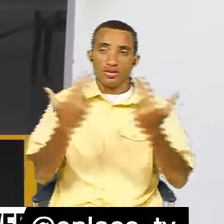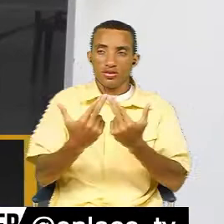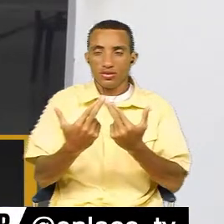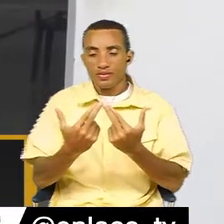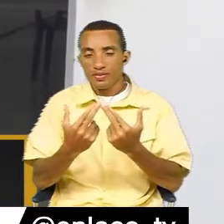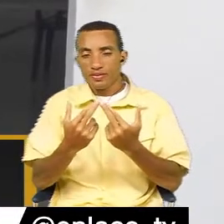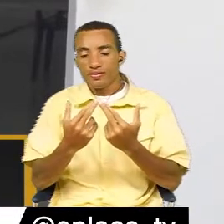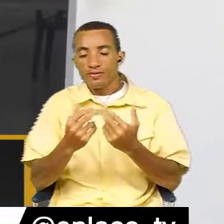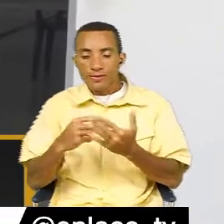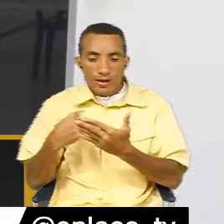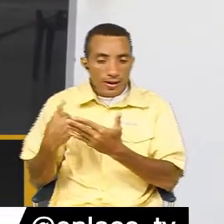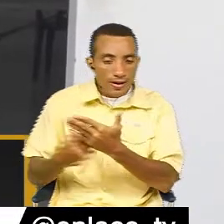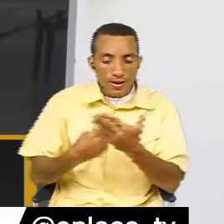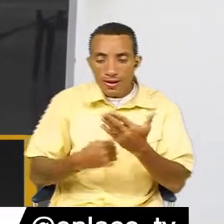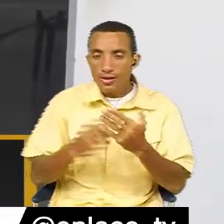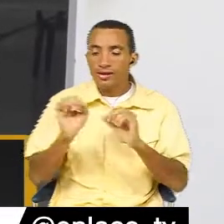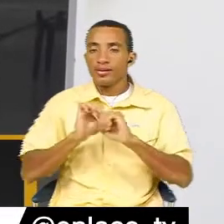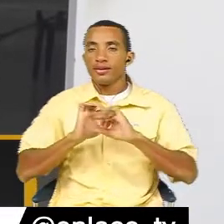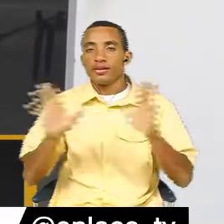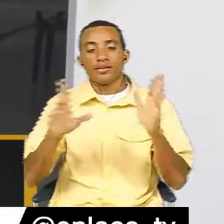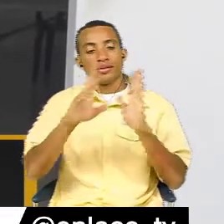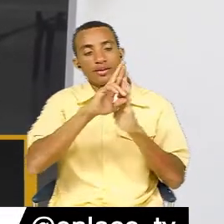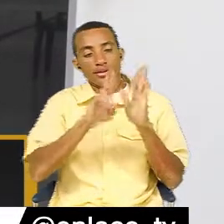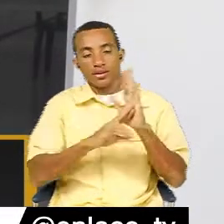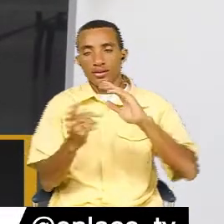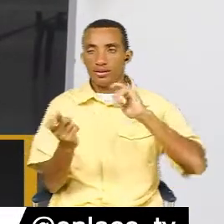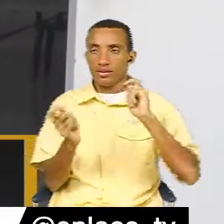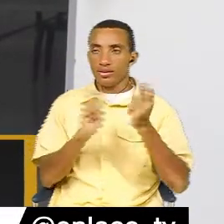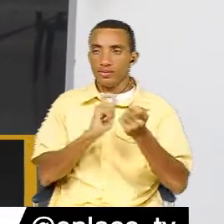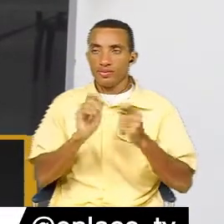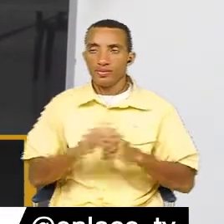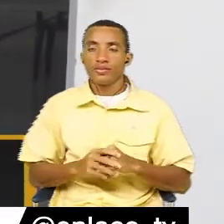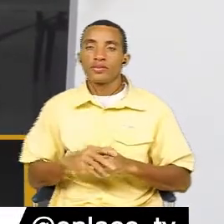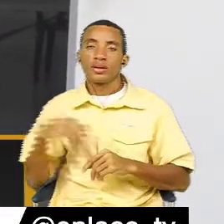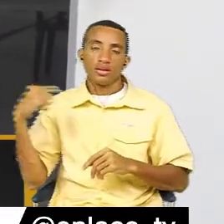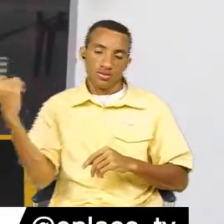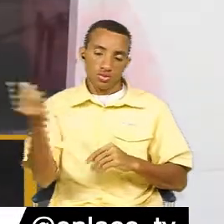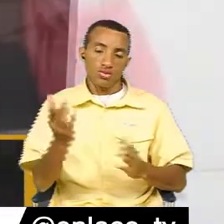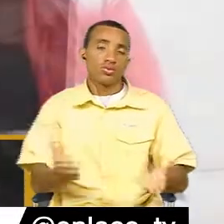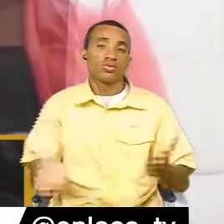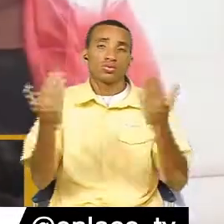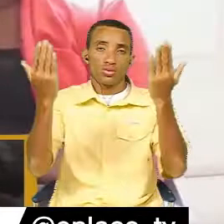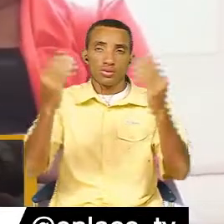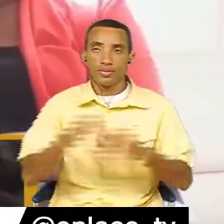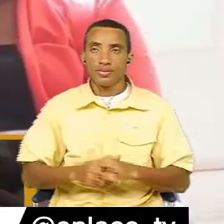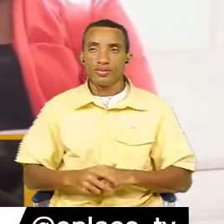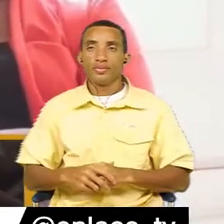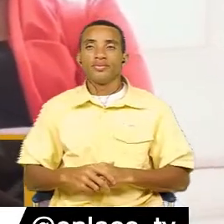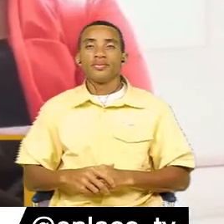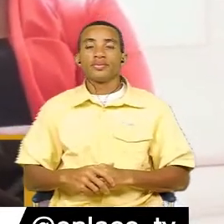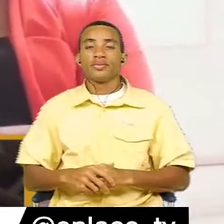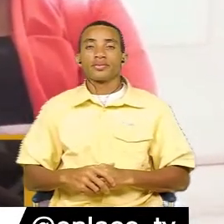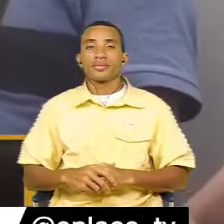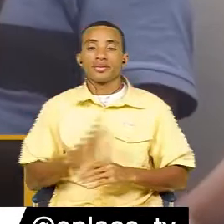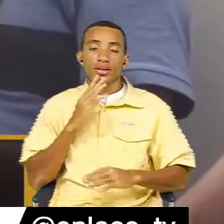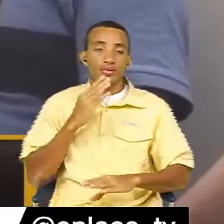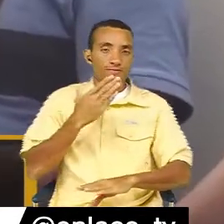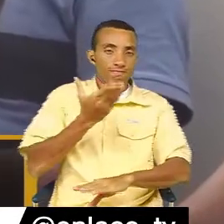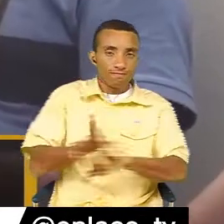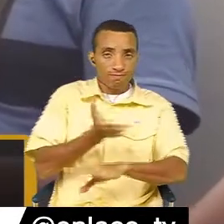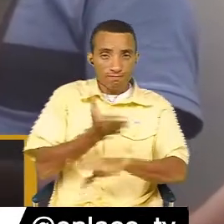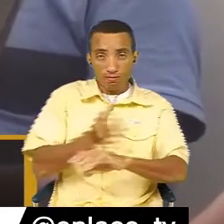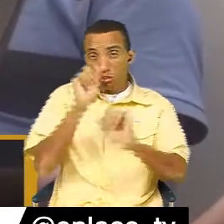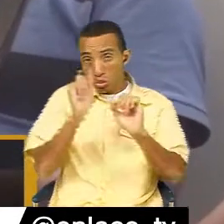la modificación de esta resolución y que sea un beneficio común para la mayoría. Para lograr una propuesta viable a la